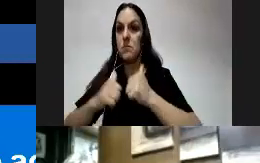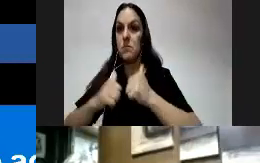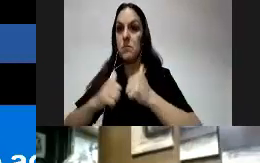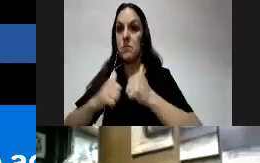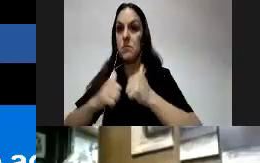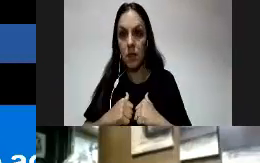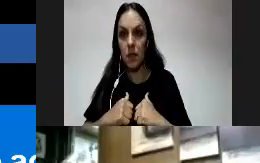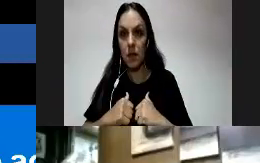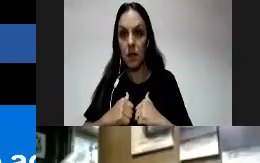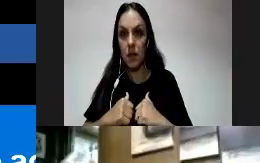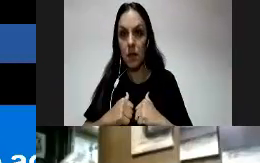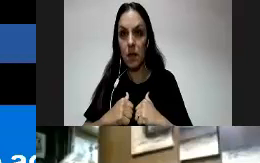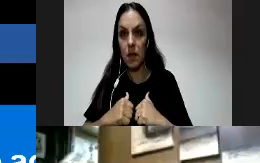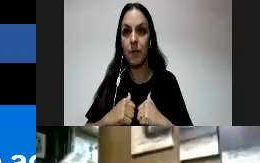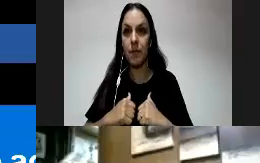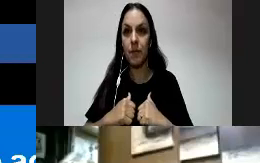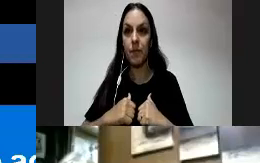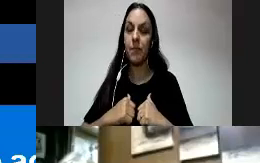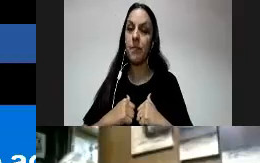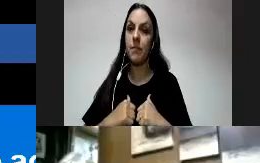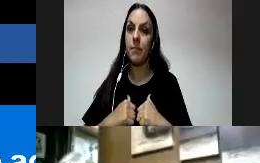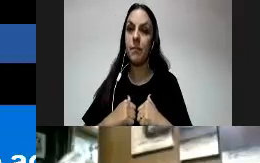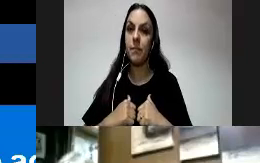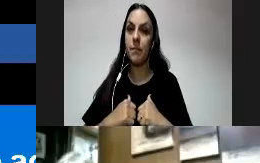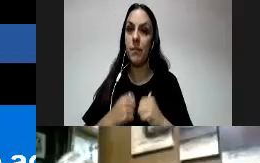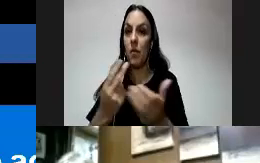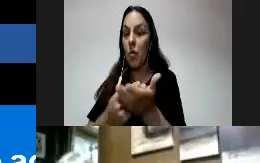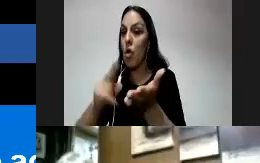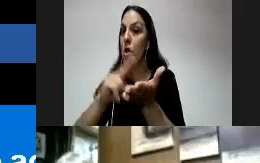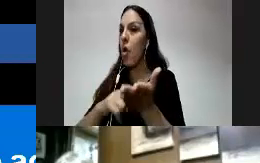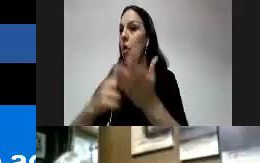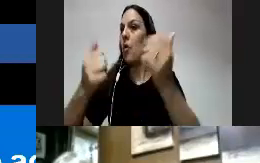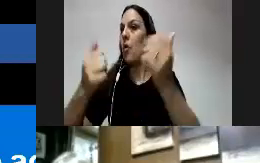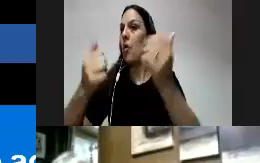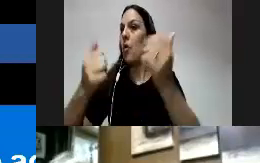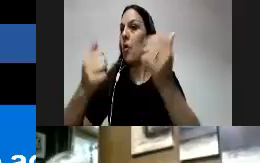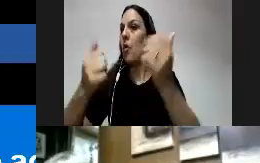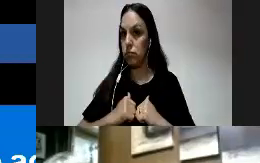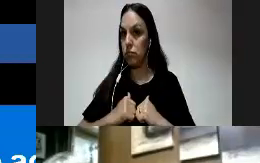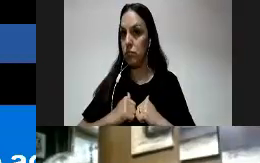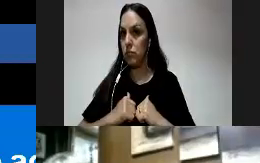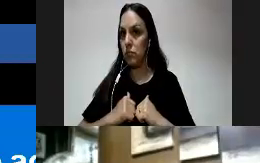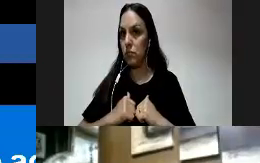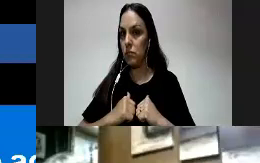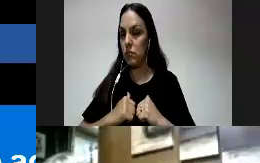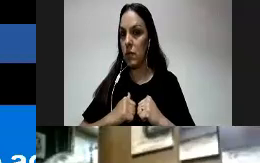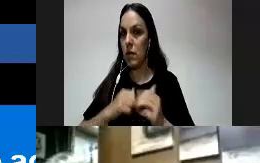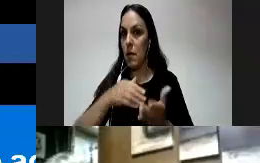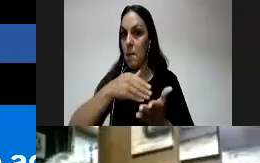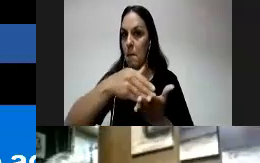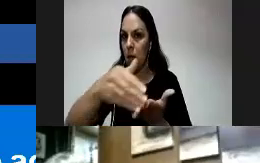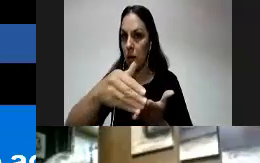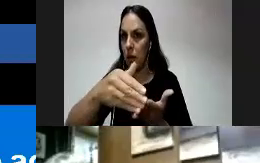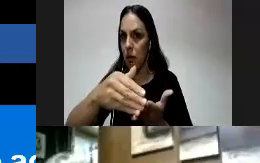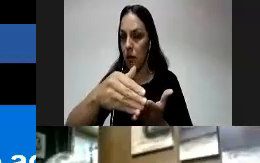en forma neumática, ingresa nuevamente al micro, se cierra, la